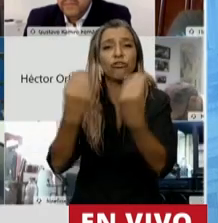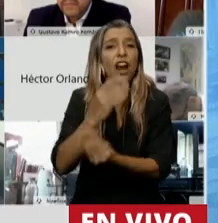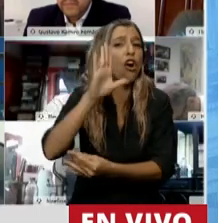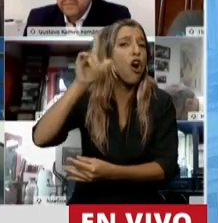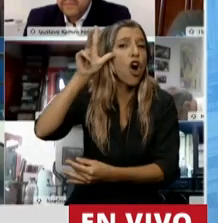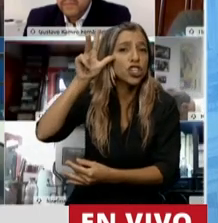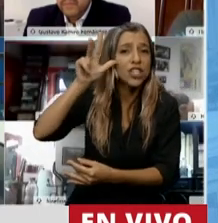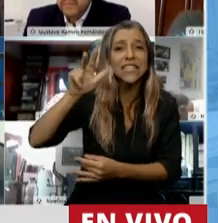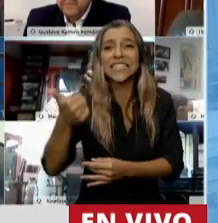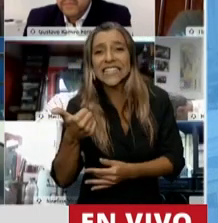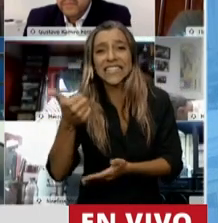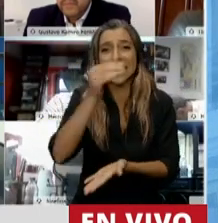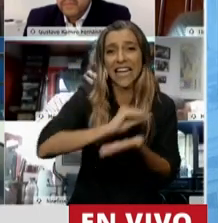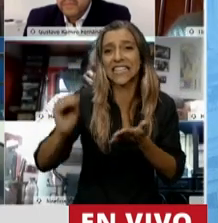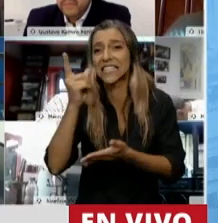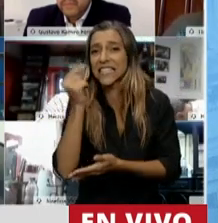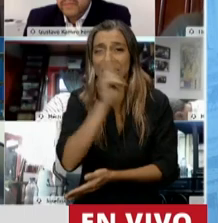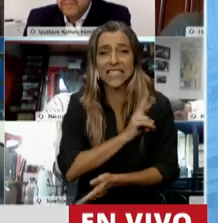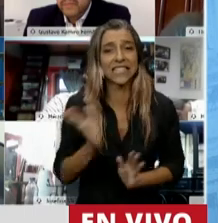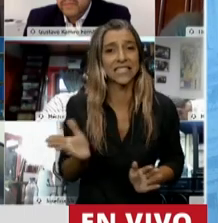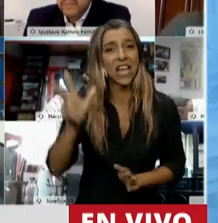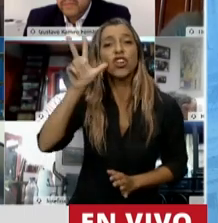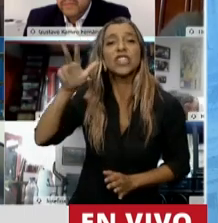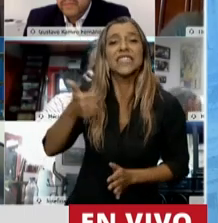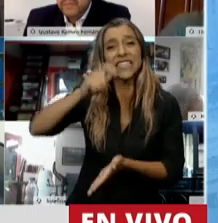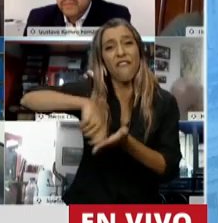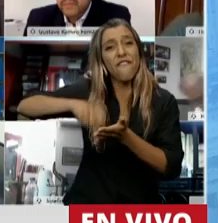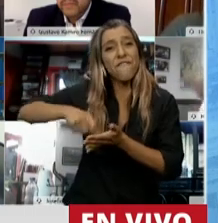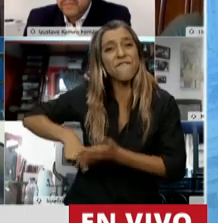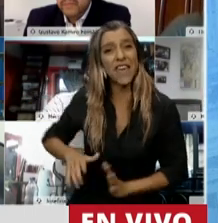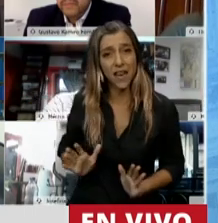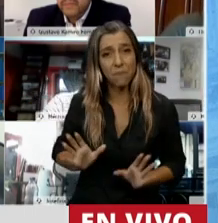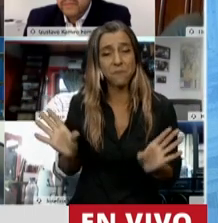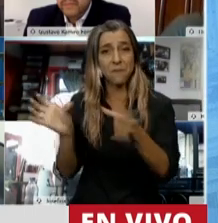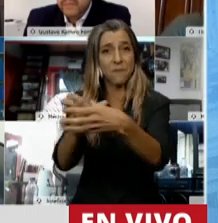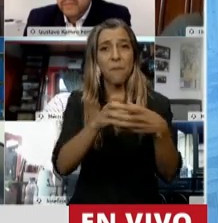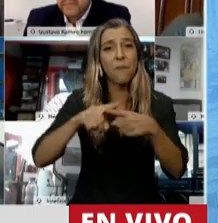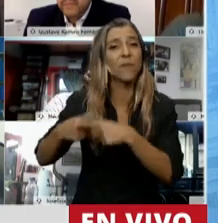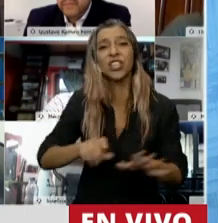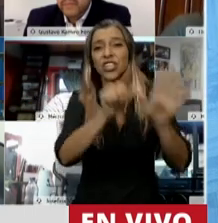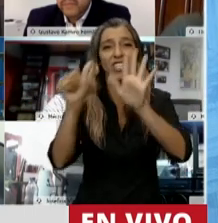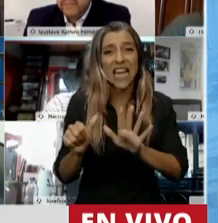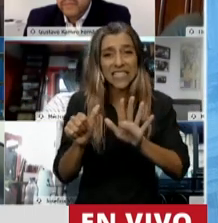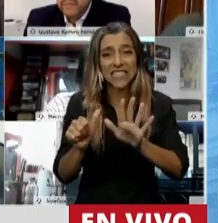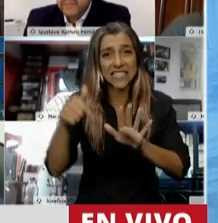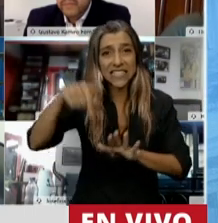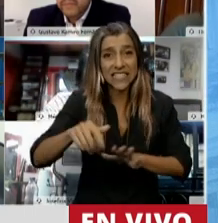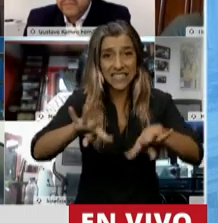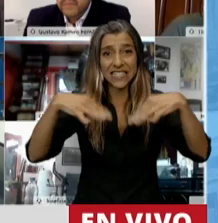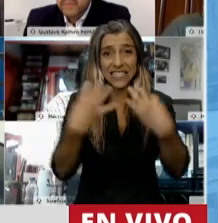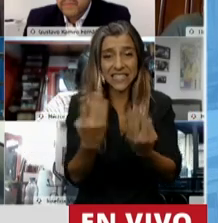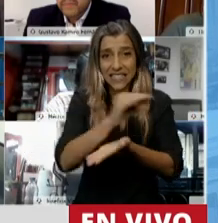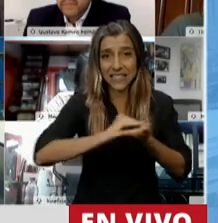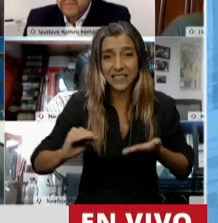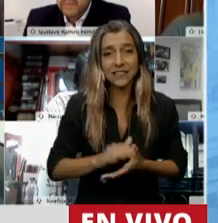diputadas. Acompañen con su firma 86 diputados y diputadas, 6 bloques de esta Cámara de Diputados. 6 bloques de